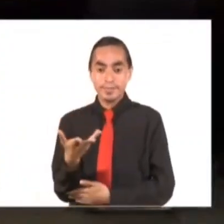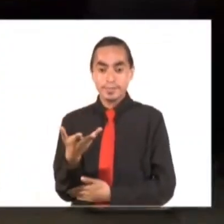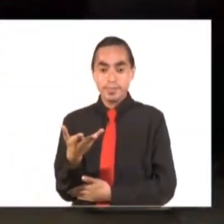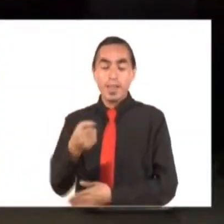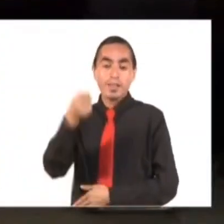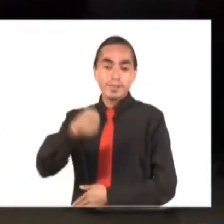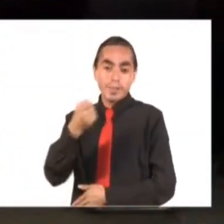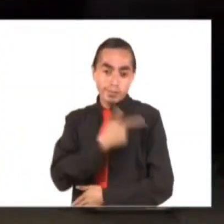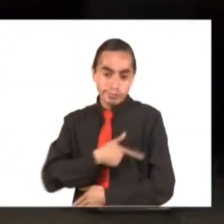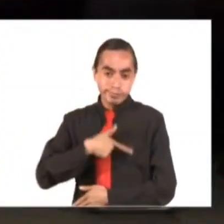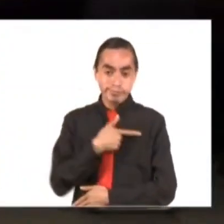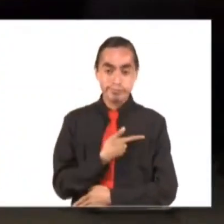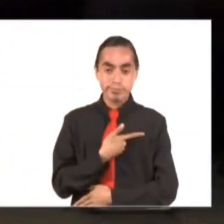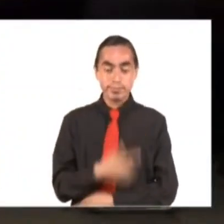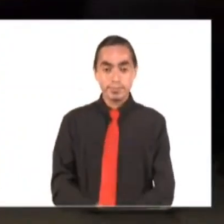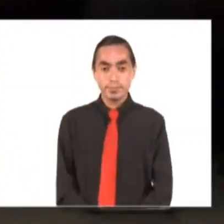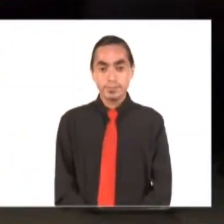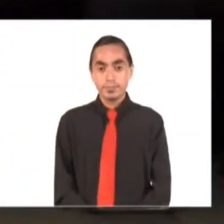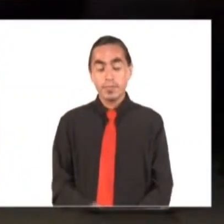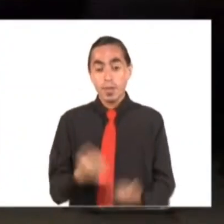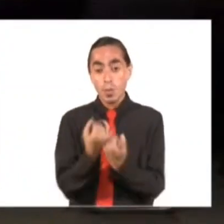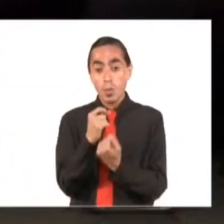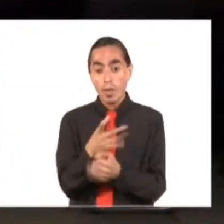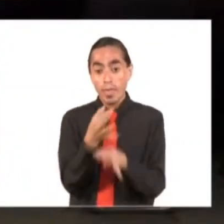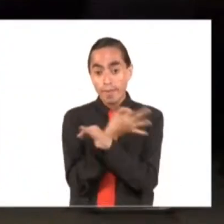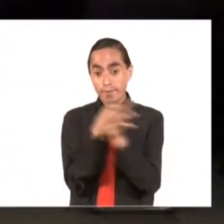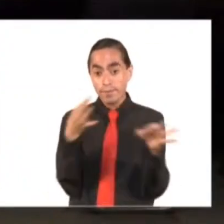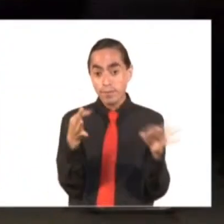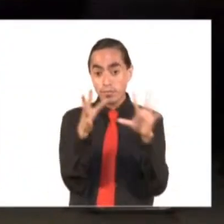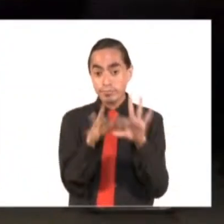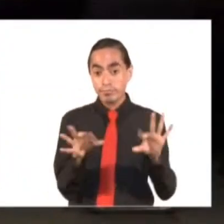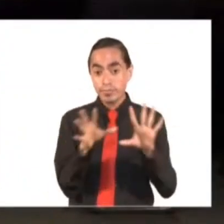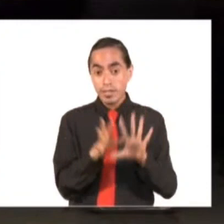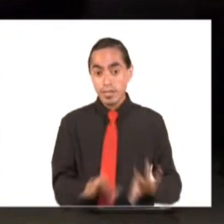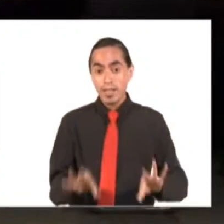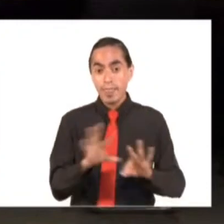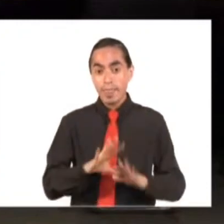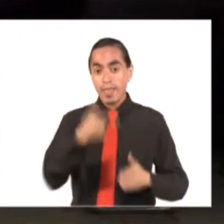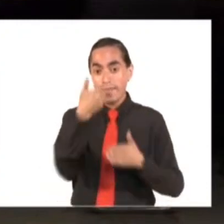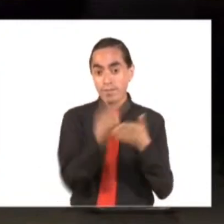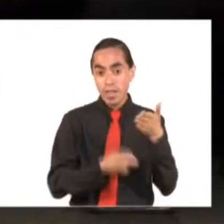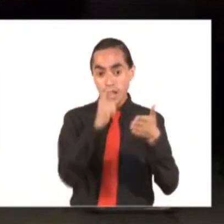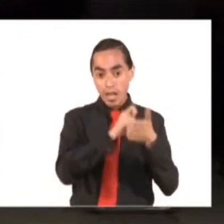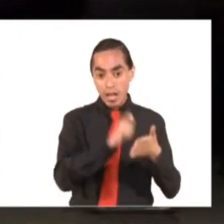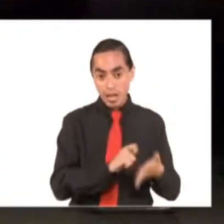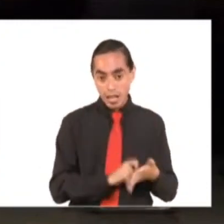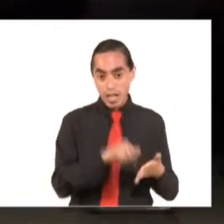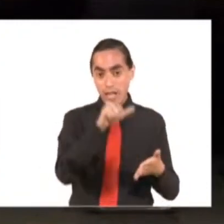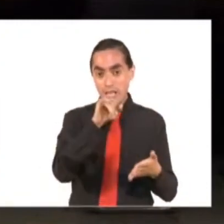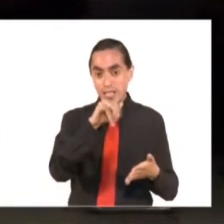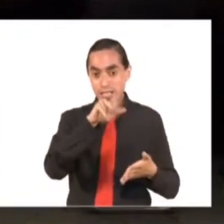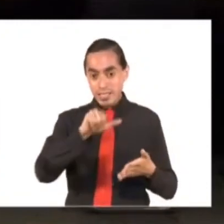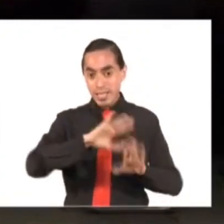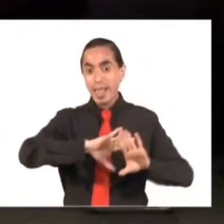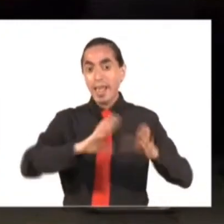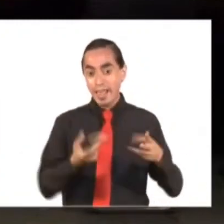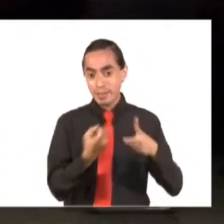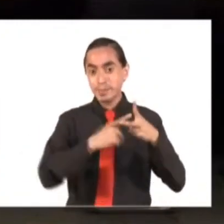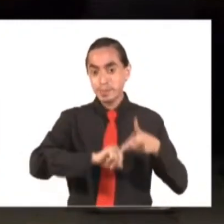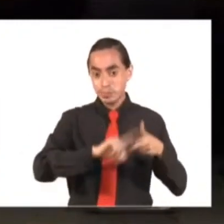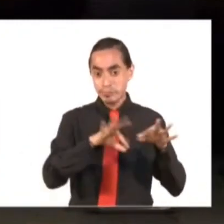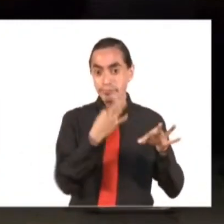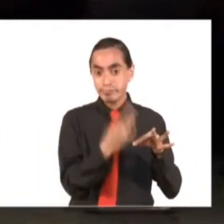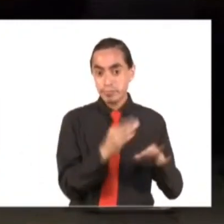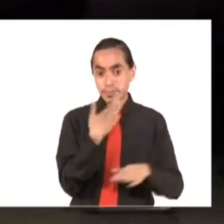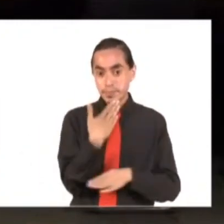saludamos con mucho gusto. Se informa a todas y a todos que de acuerdo con el registro de asistencia podemos dar inicio. El siguiente